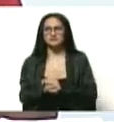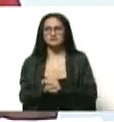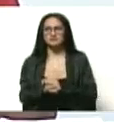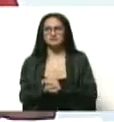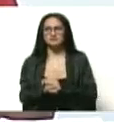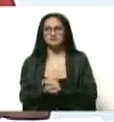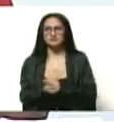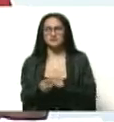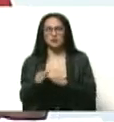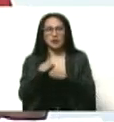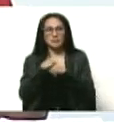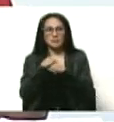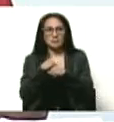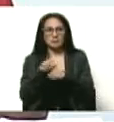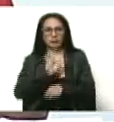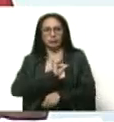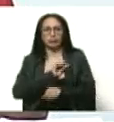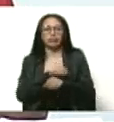en una epidemia.